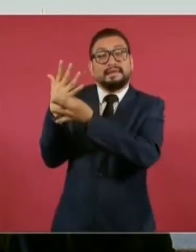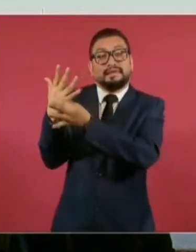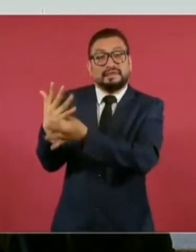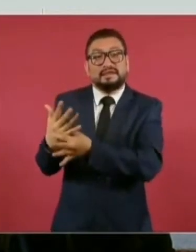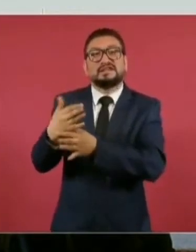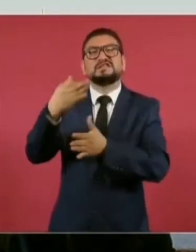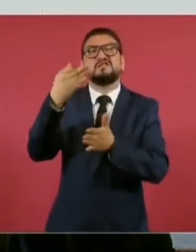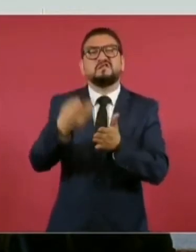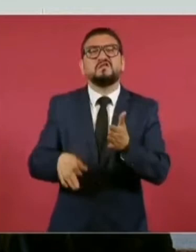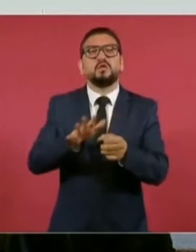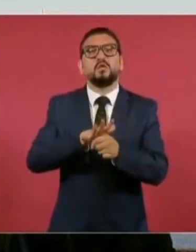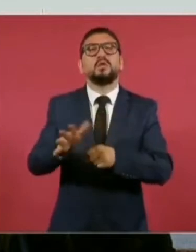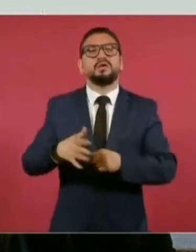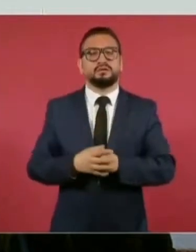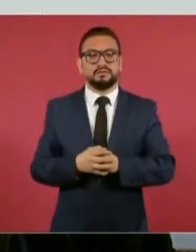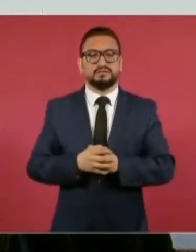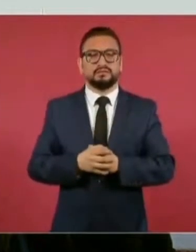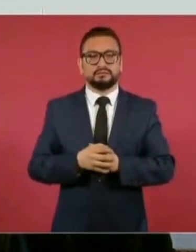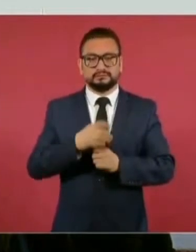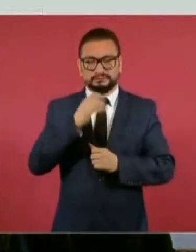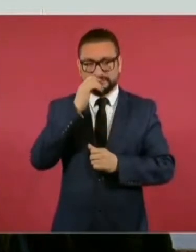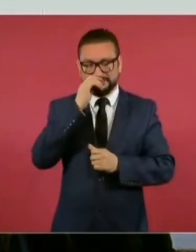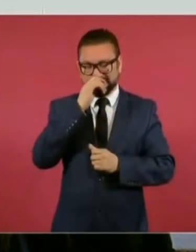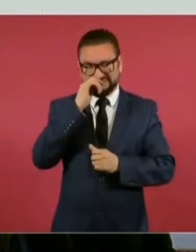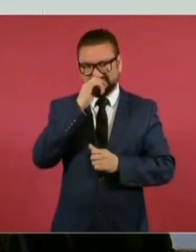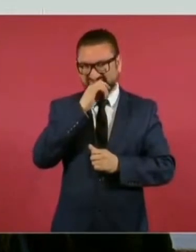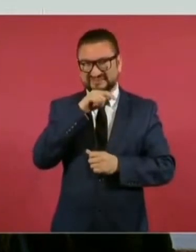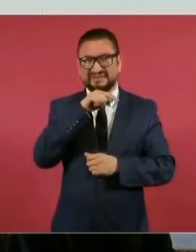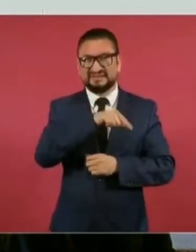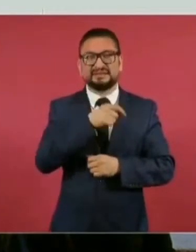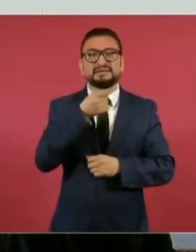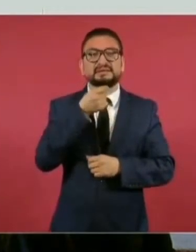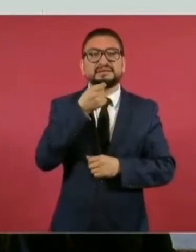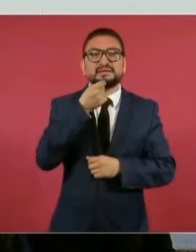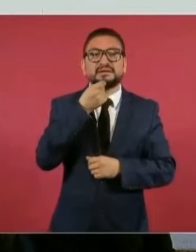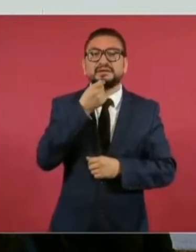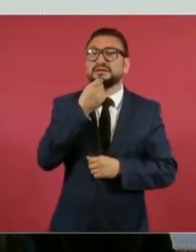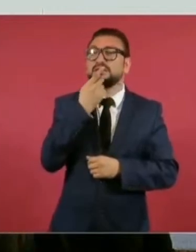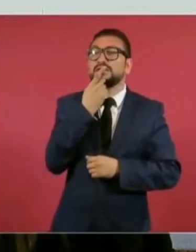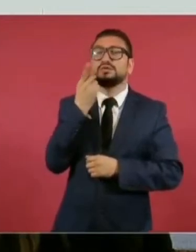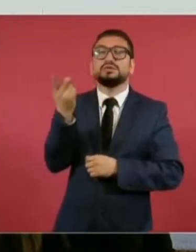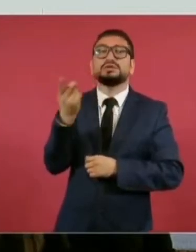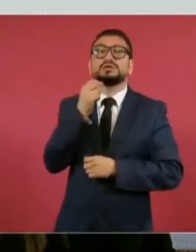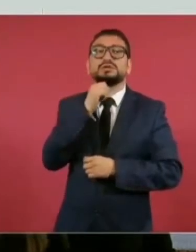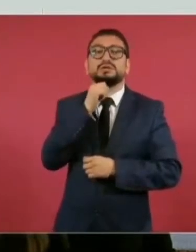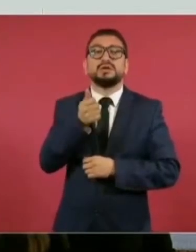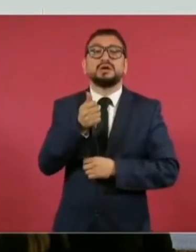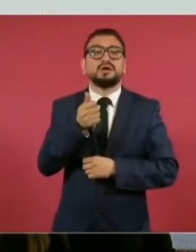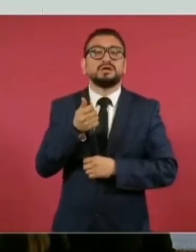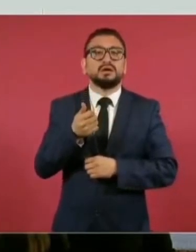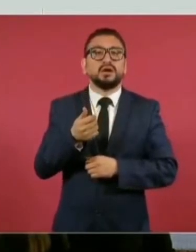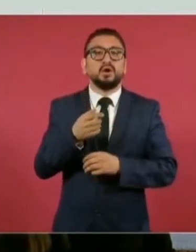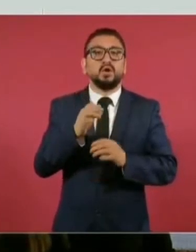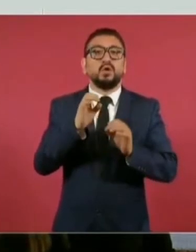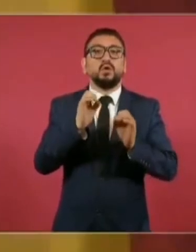juez, faltó? El que la niña no dijera el